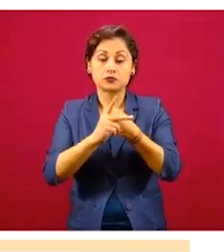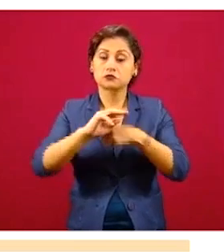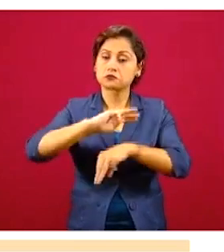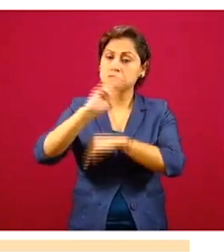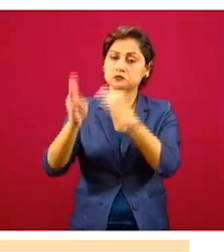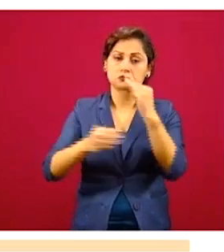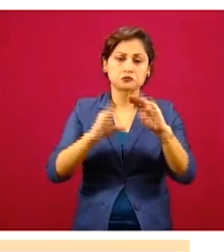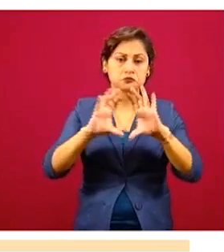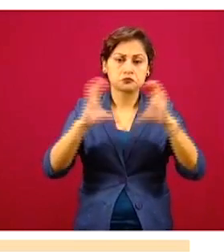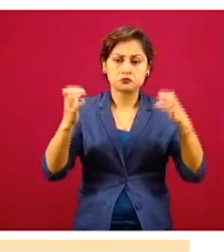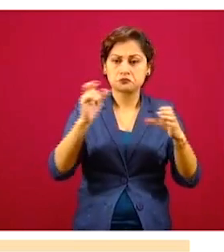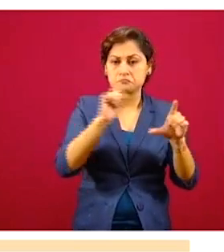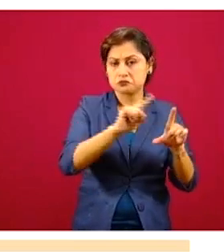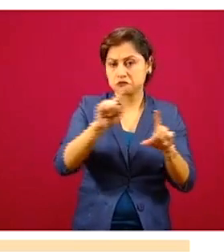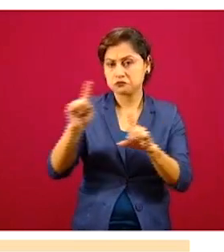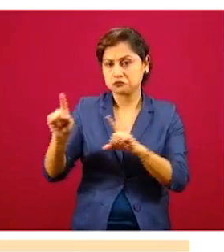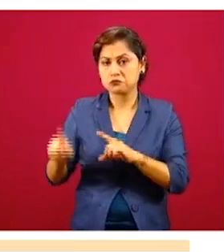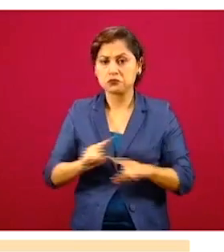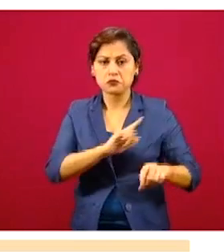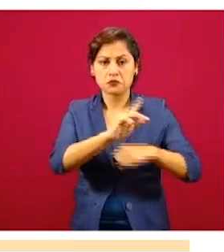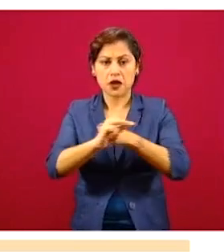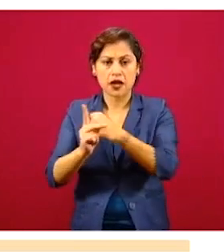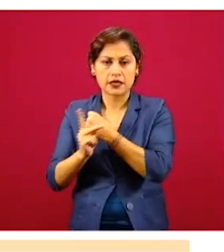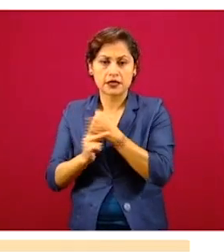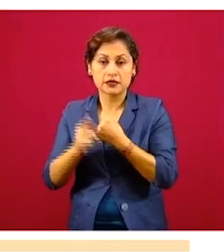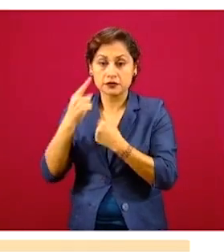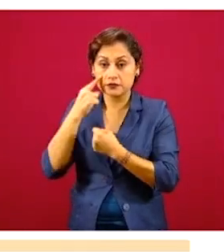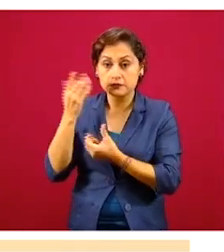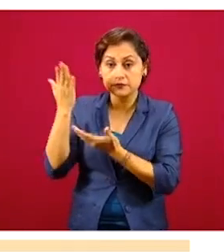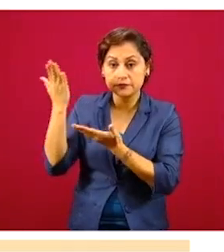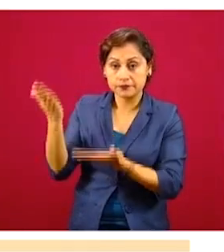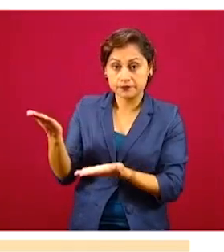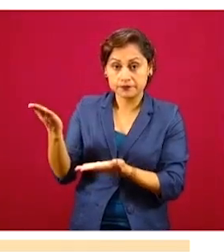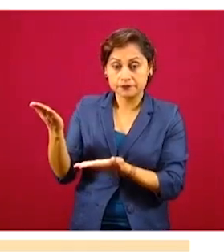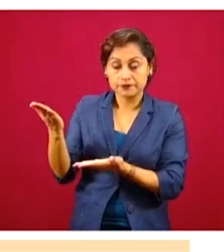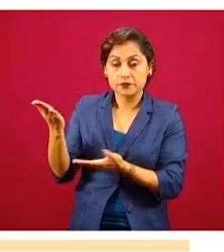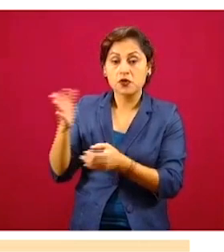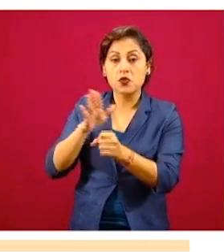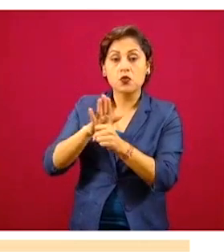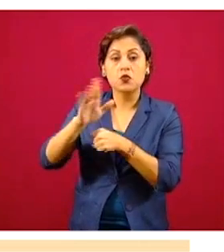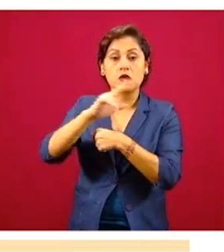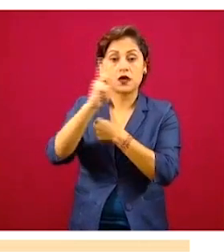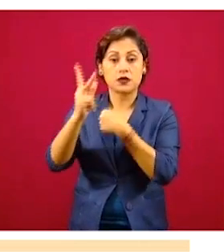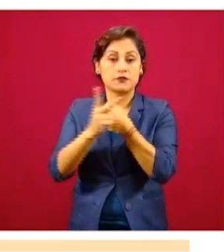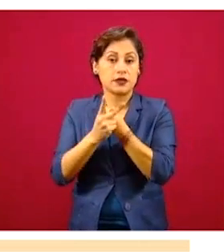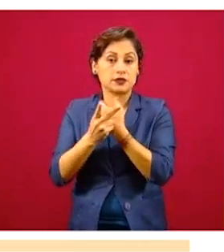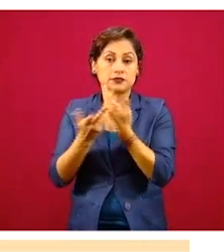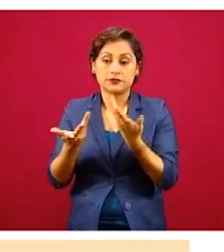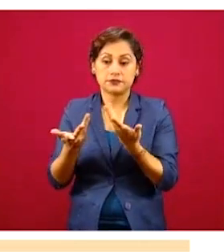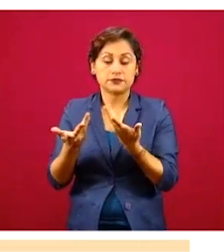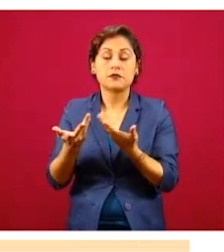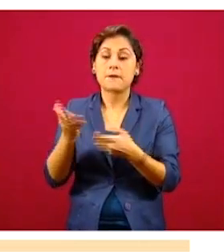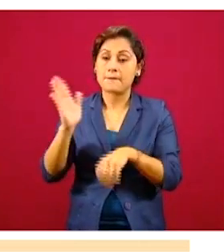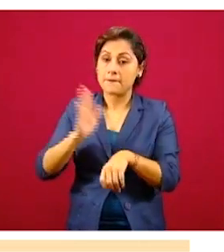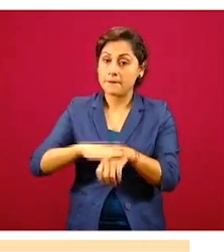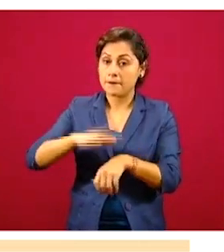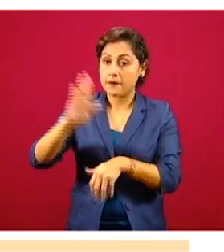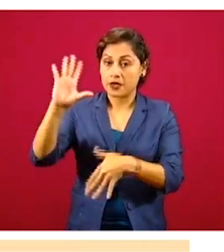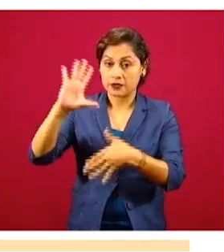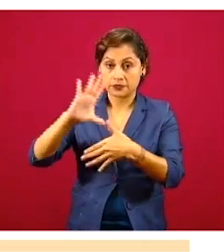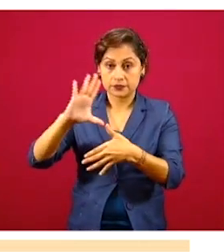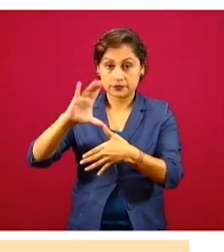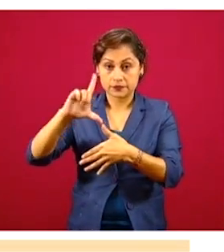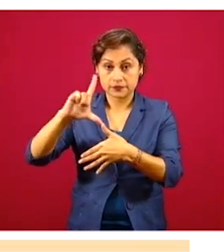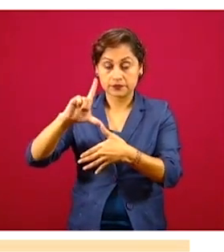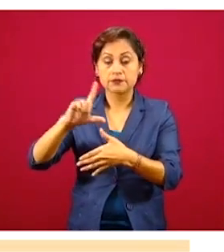les presentamos un cuadro que nos dice de dónde han sido el mayor número. Claramente es América Latina, con